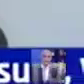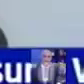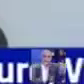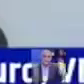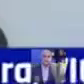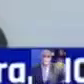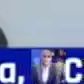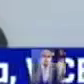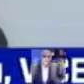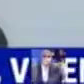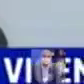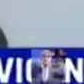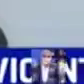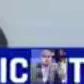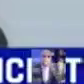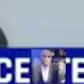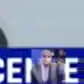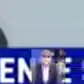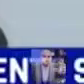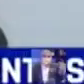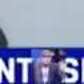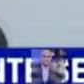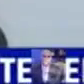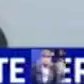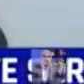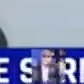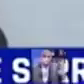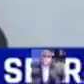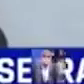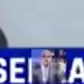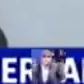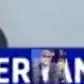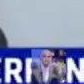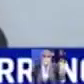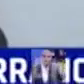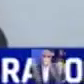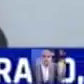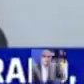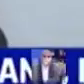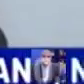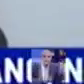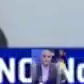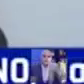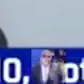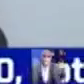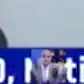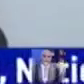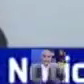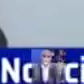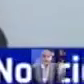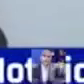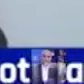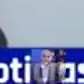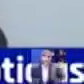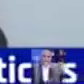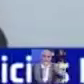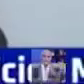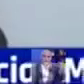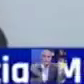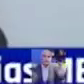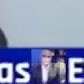personaje es lo que se conoce en el argot político como un chapulín. Este personaje, hay que recordarlo,